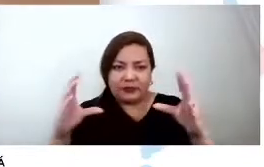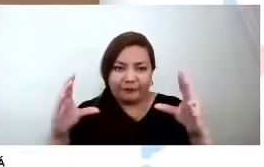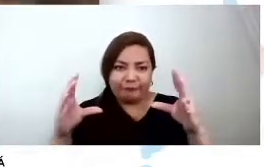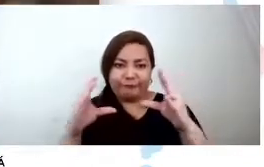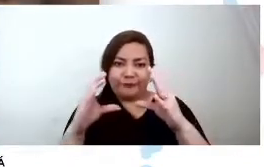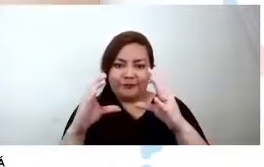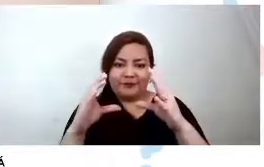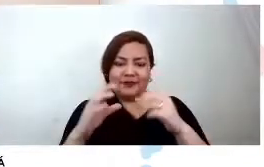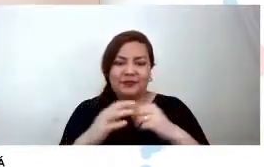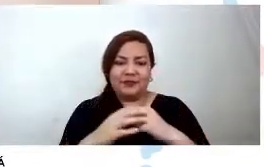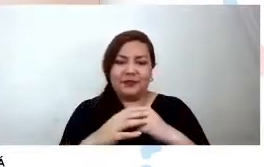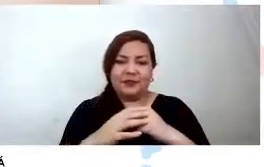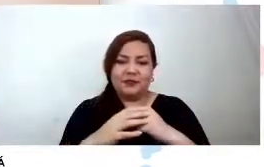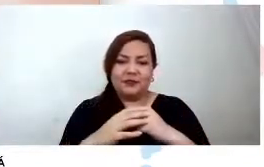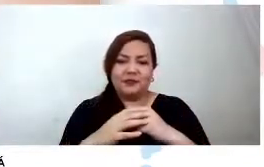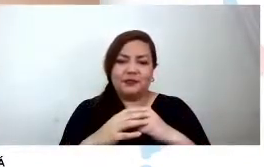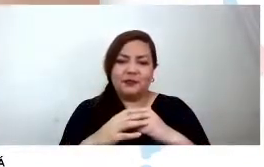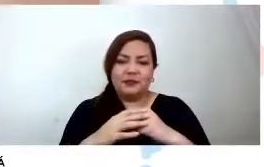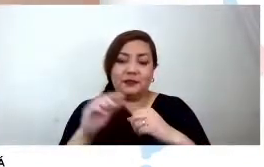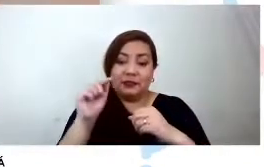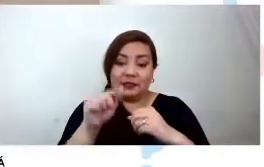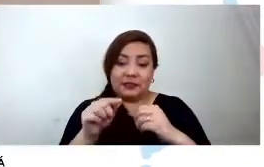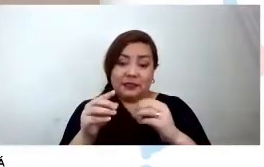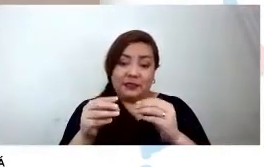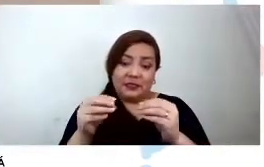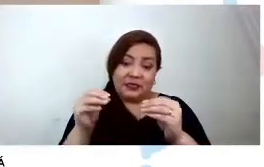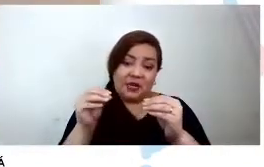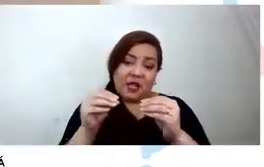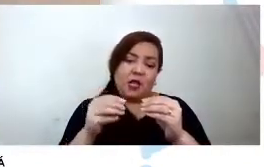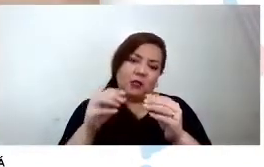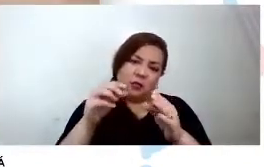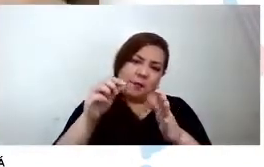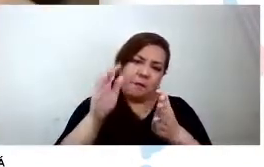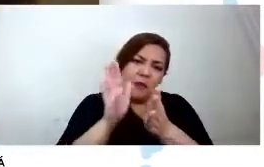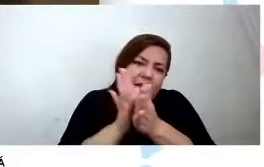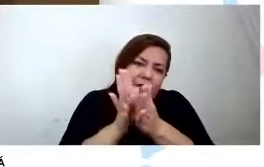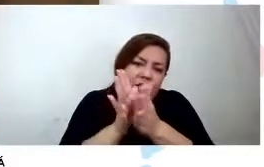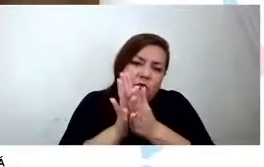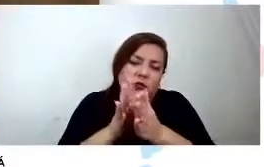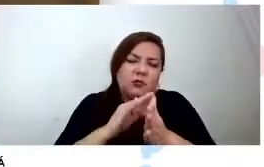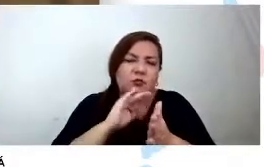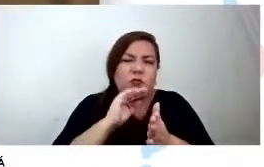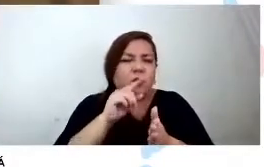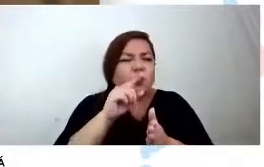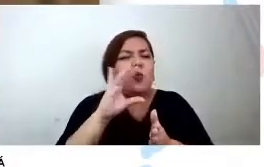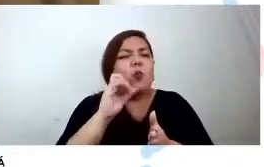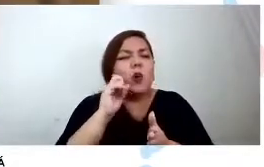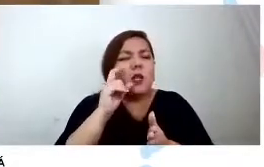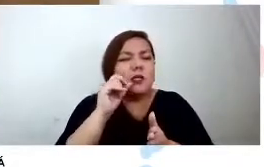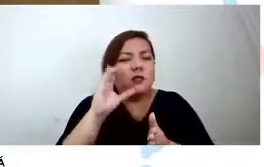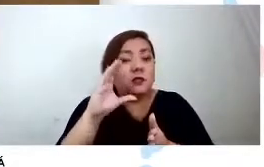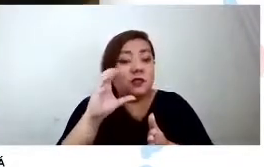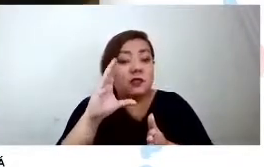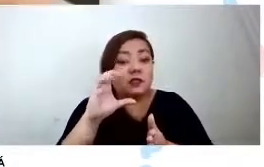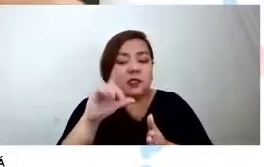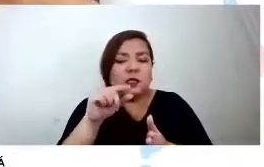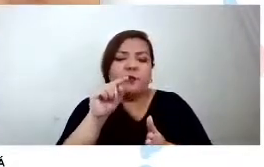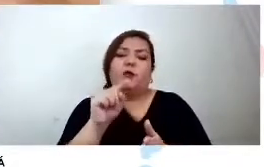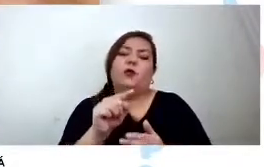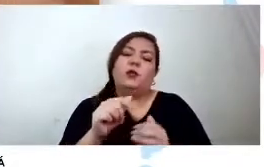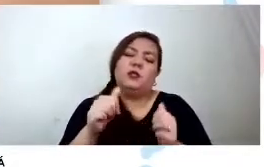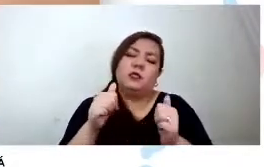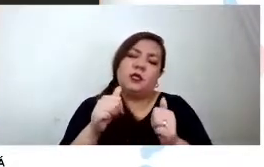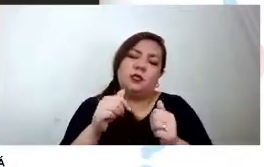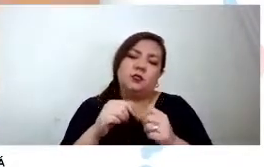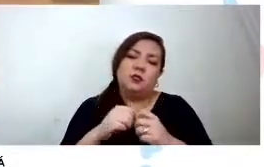Y están, el adhesivo que se ocupa en estos casos, ¿cuál es, Cecilia? Bueno, en este caso nosotros